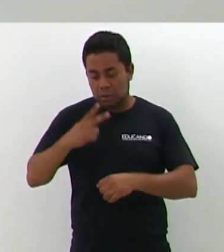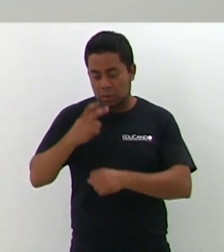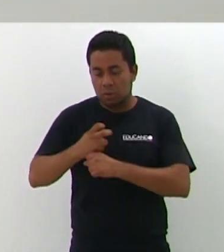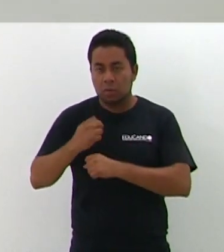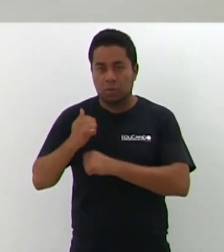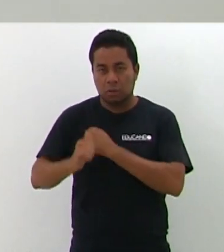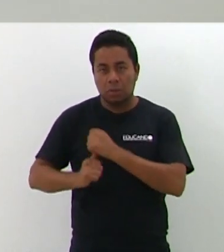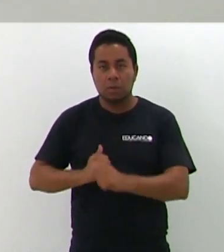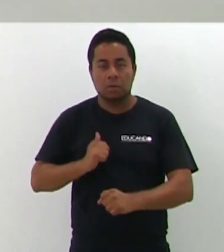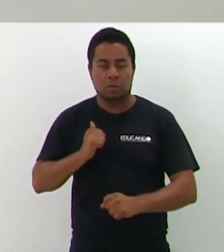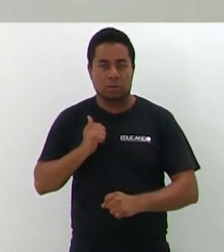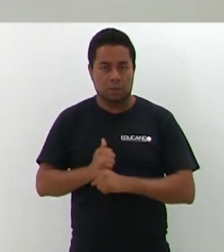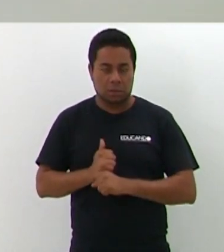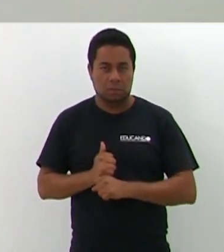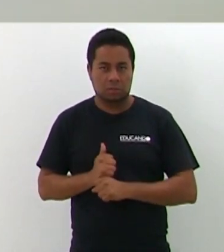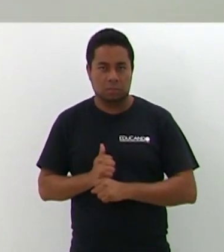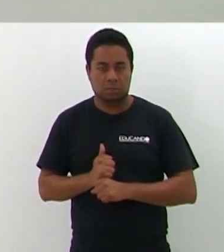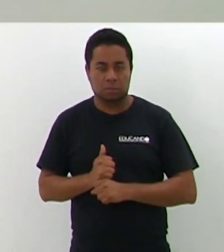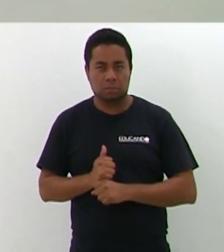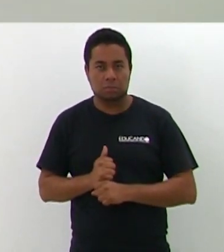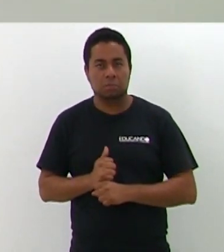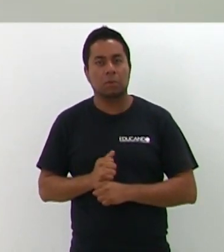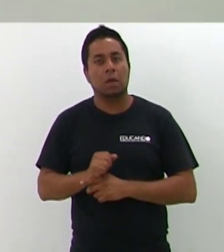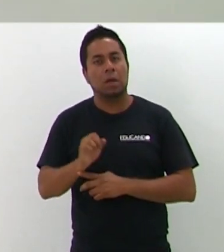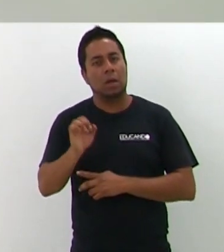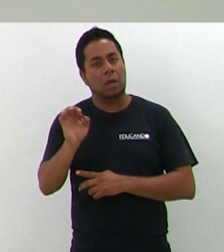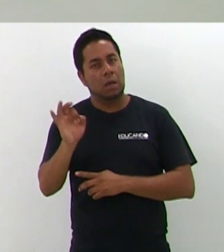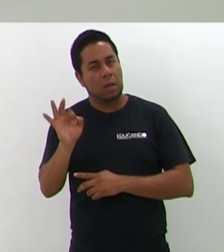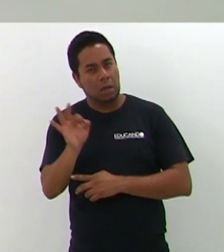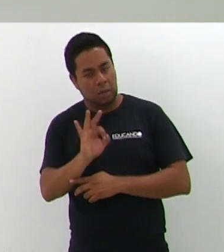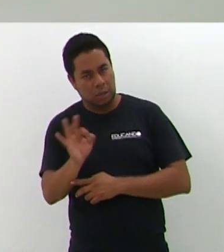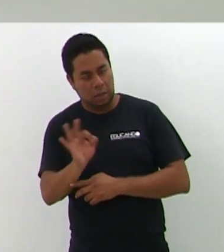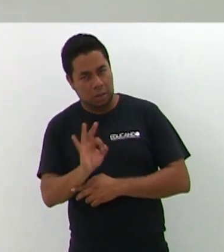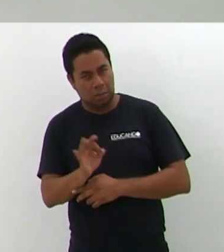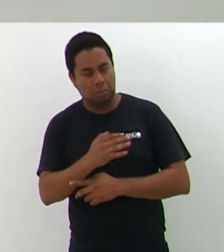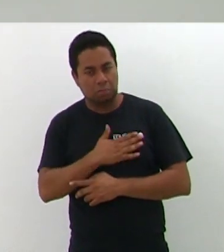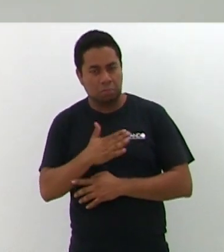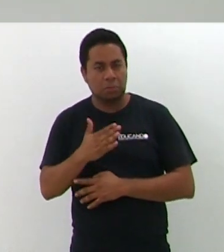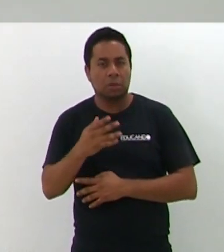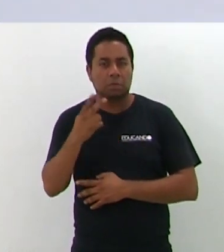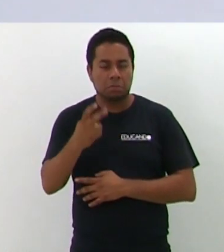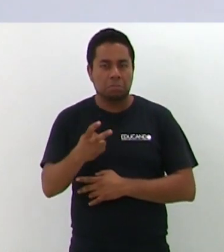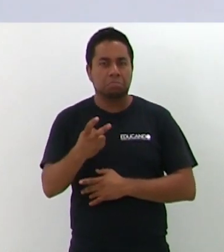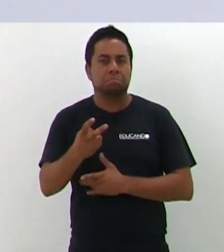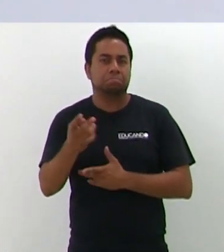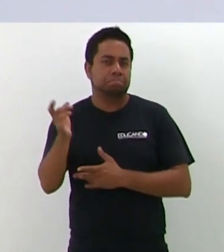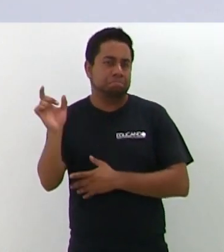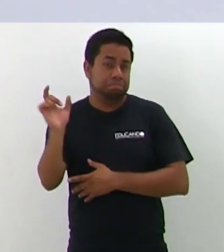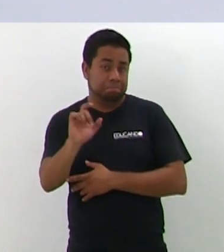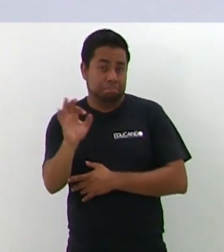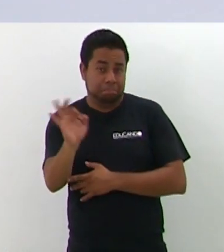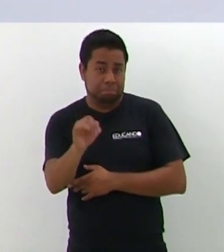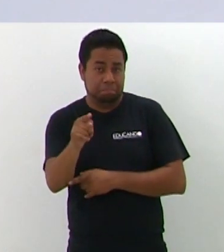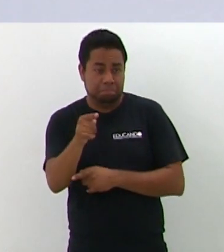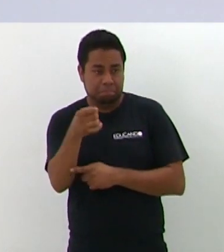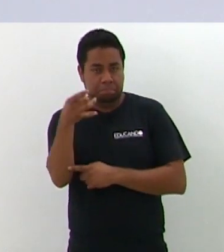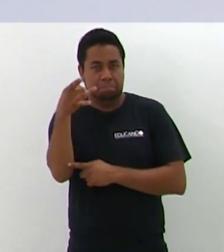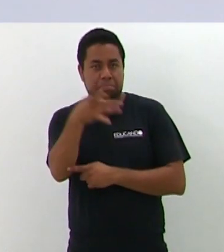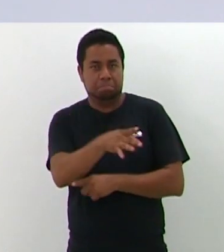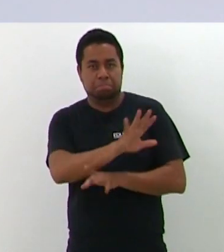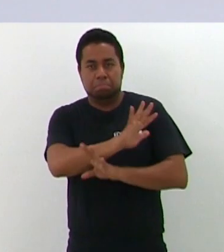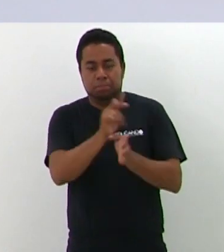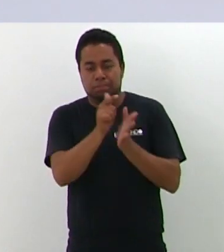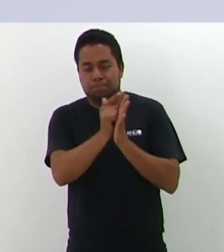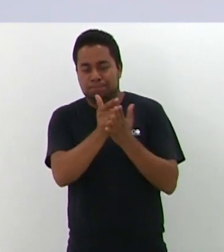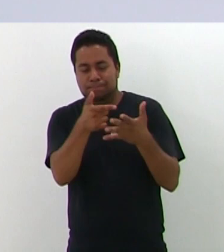Grado. Seguramente tú, bueno, por esas fechas puede ser que ya hasta lo hayas realizado,